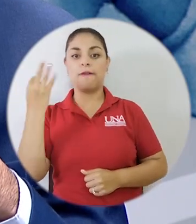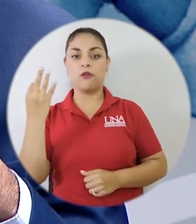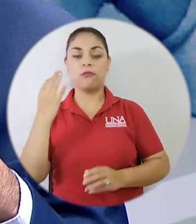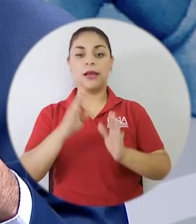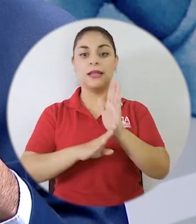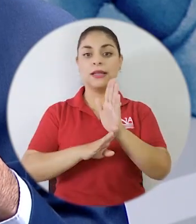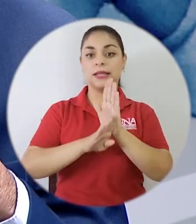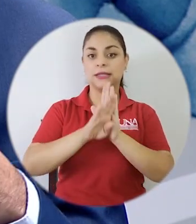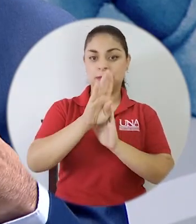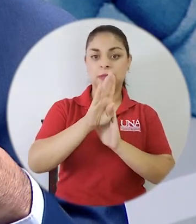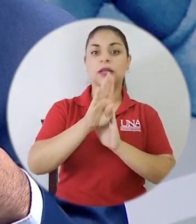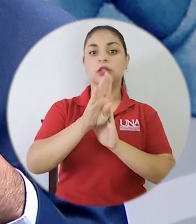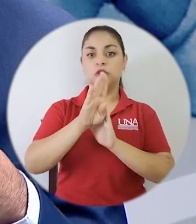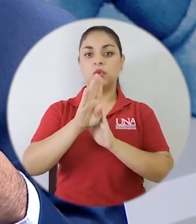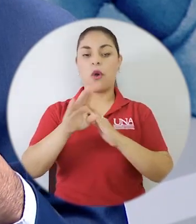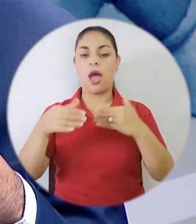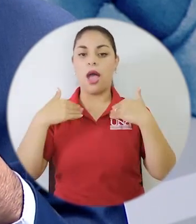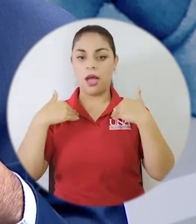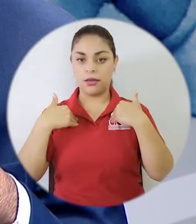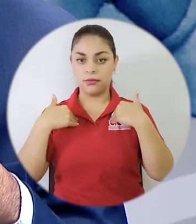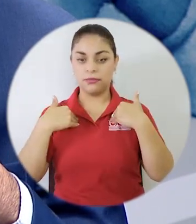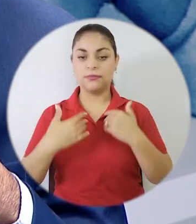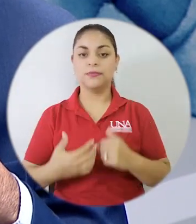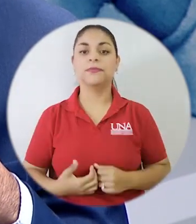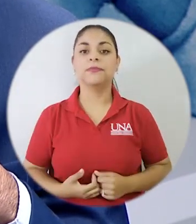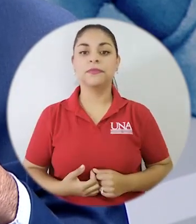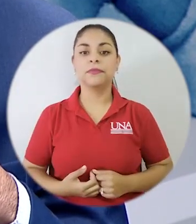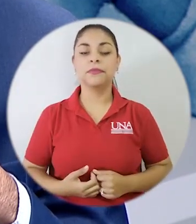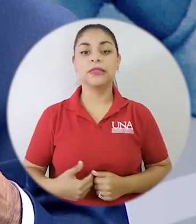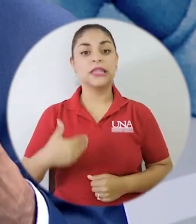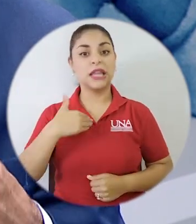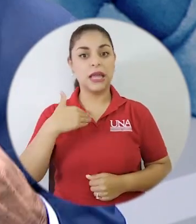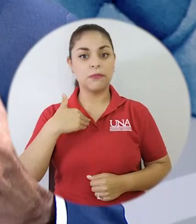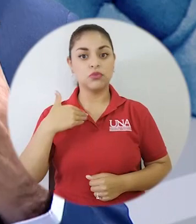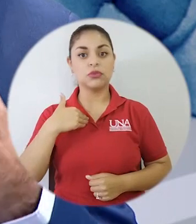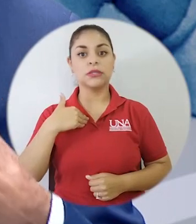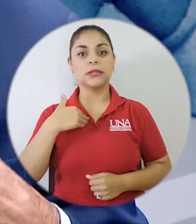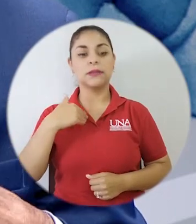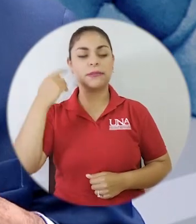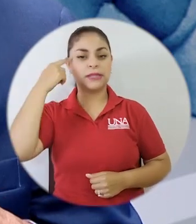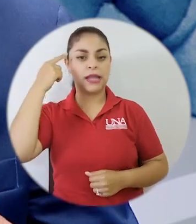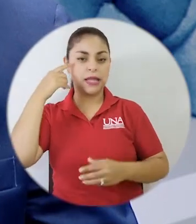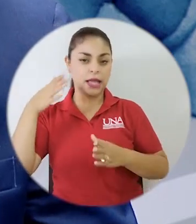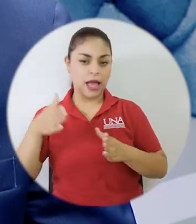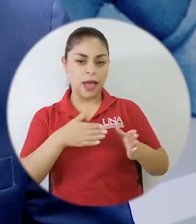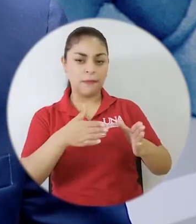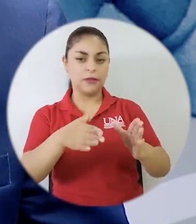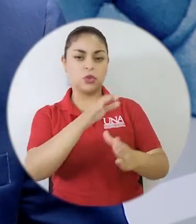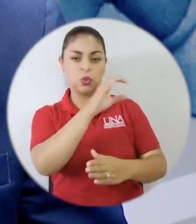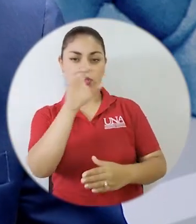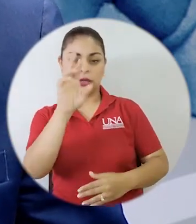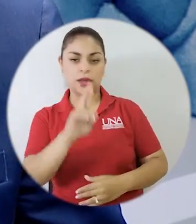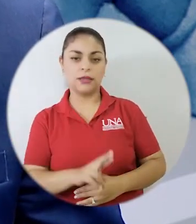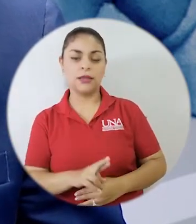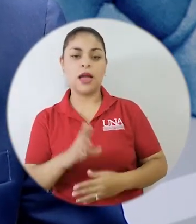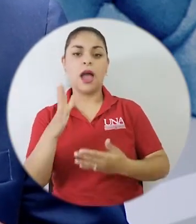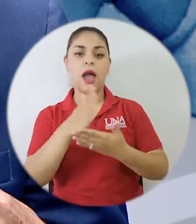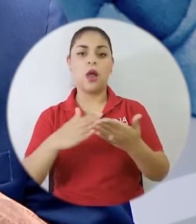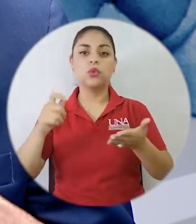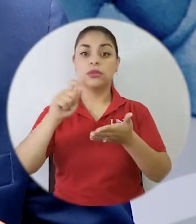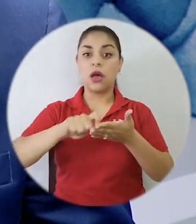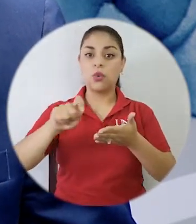en cómo el crecimiento se concibe. Tenemos que regresar sobre el camino costarricense, lo